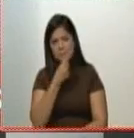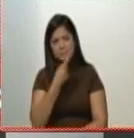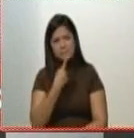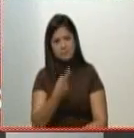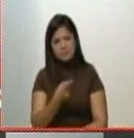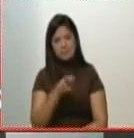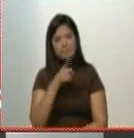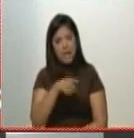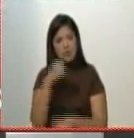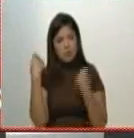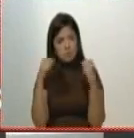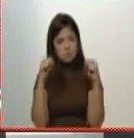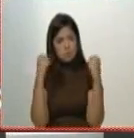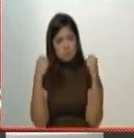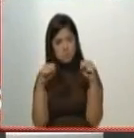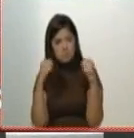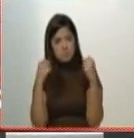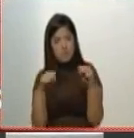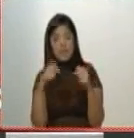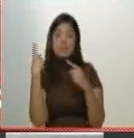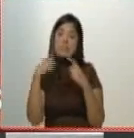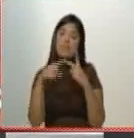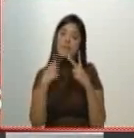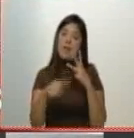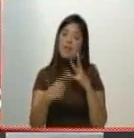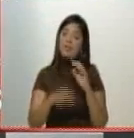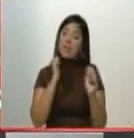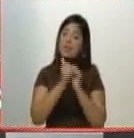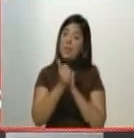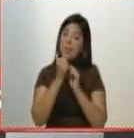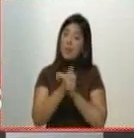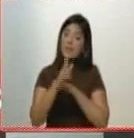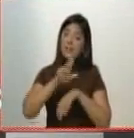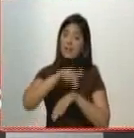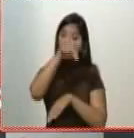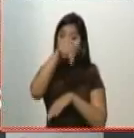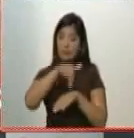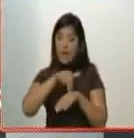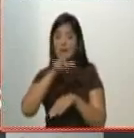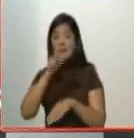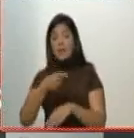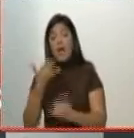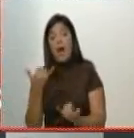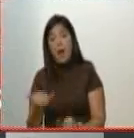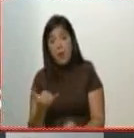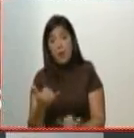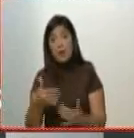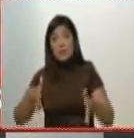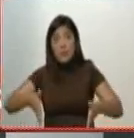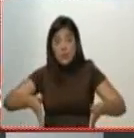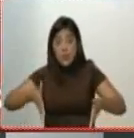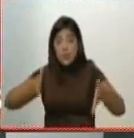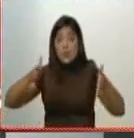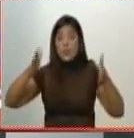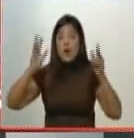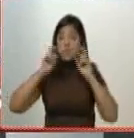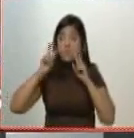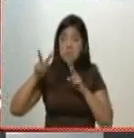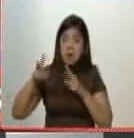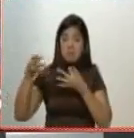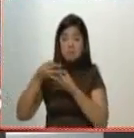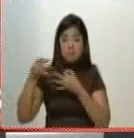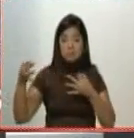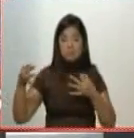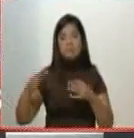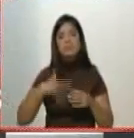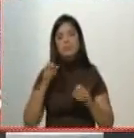a preparar para distintas citas deportivas nacionales e internacionales y que ahora, gracias a esta infraestructura que vemos en nuestra pantalla, les va a